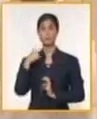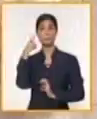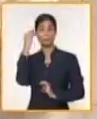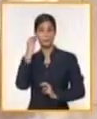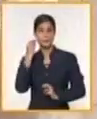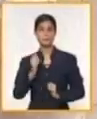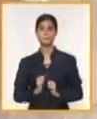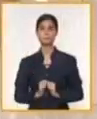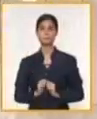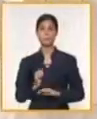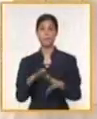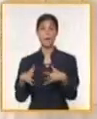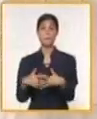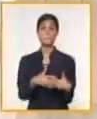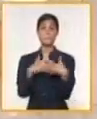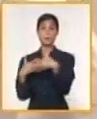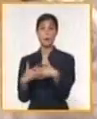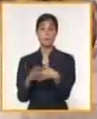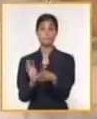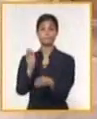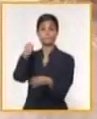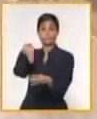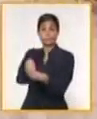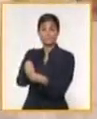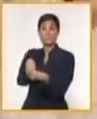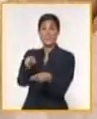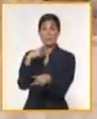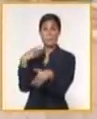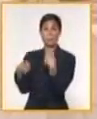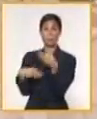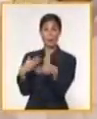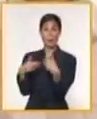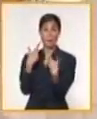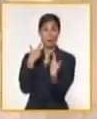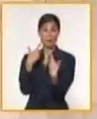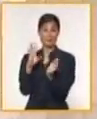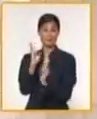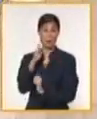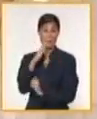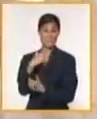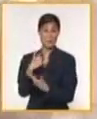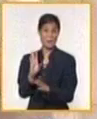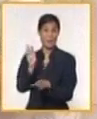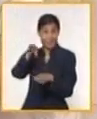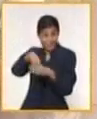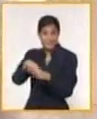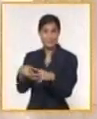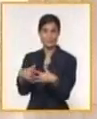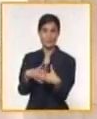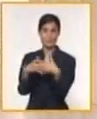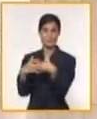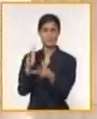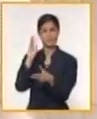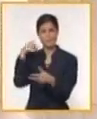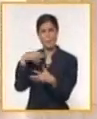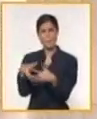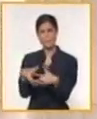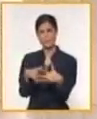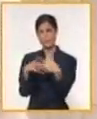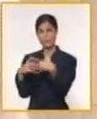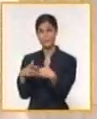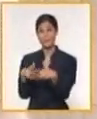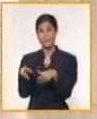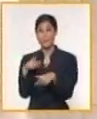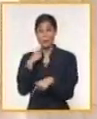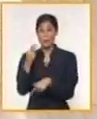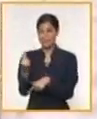la situación del país, está el problema de los aranceles, está California, está en Los Ángeles, hay una situación determinada, pero ¿qué pasa desde el punto de vista? No,